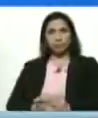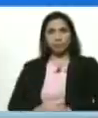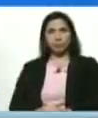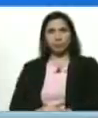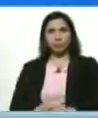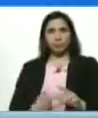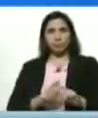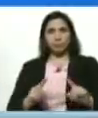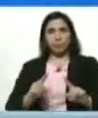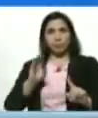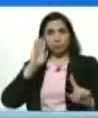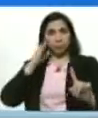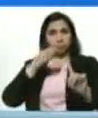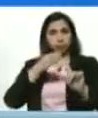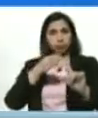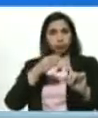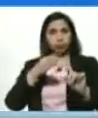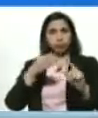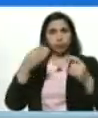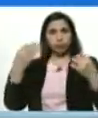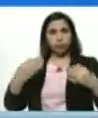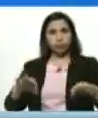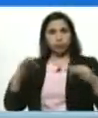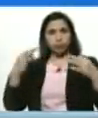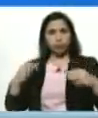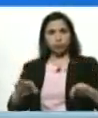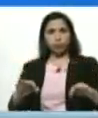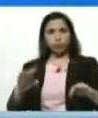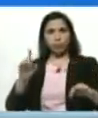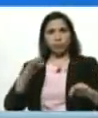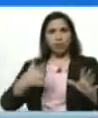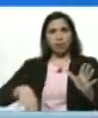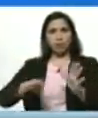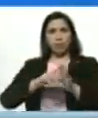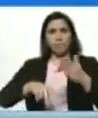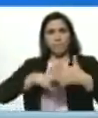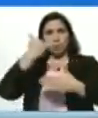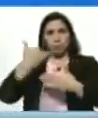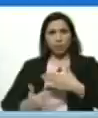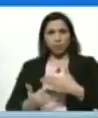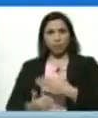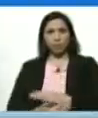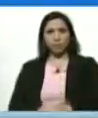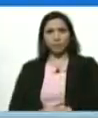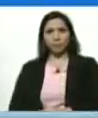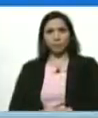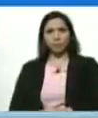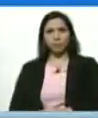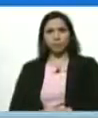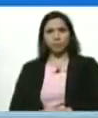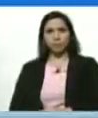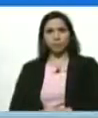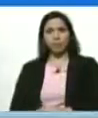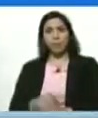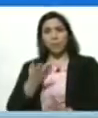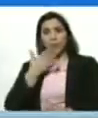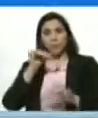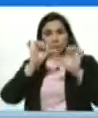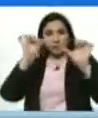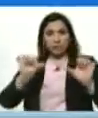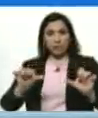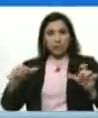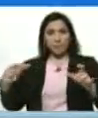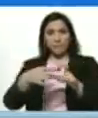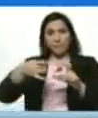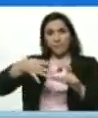para ir a una regularización y retomar el proyecto de que a través del carné de la patria y del